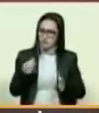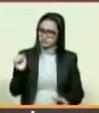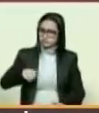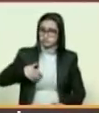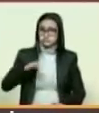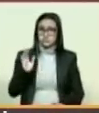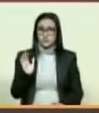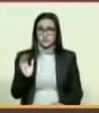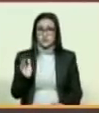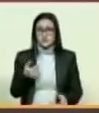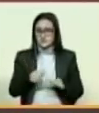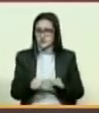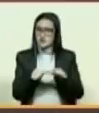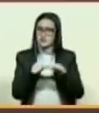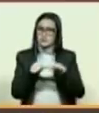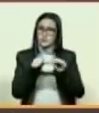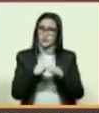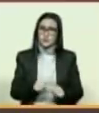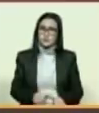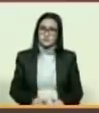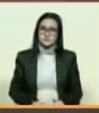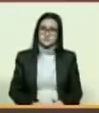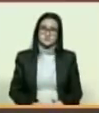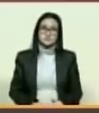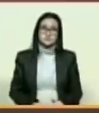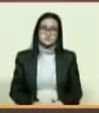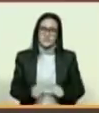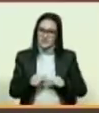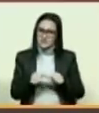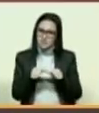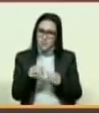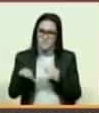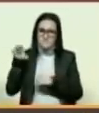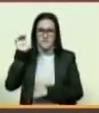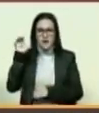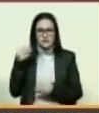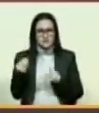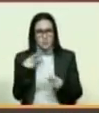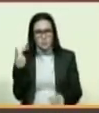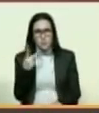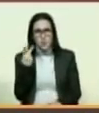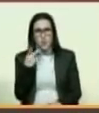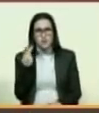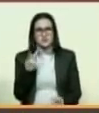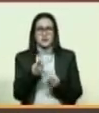Y después, bueno, seguimos pues. Seguimos construyendo la patria, seguimos haciendo política